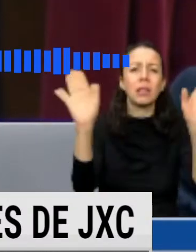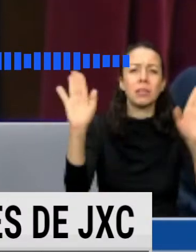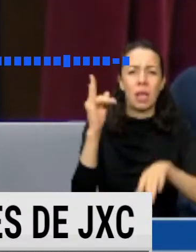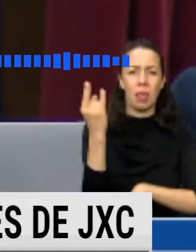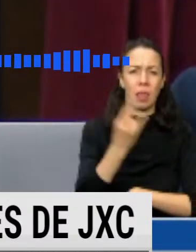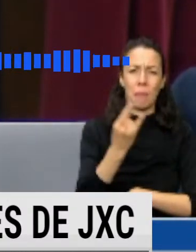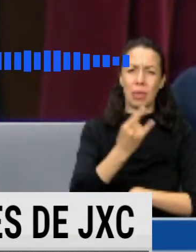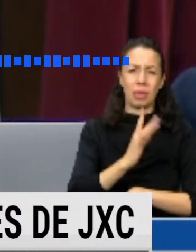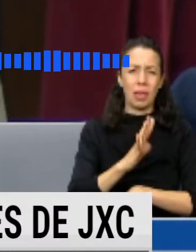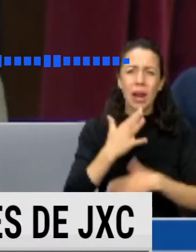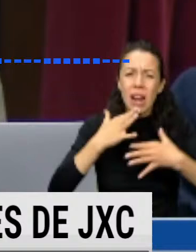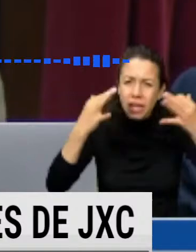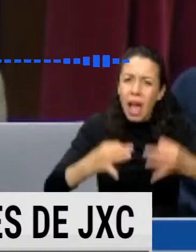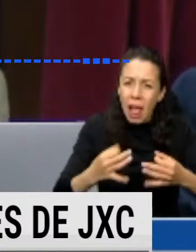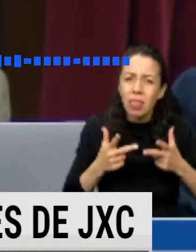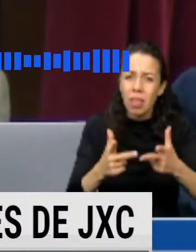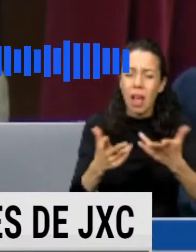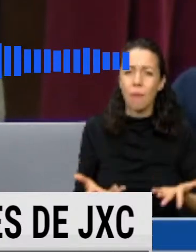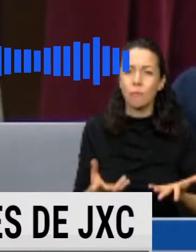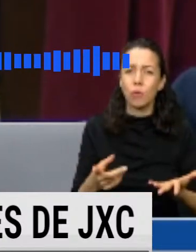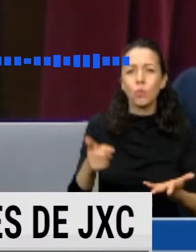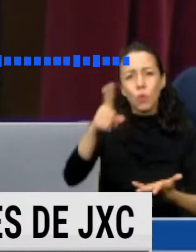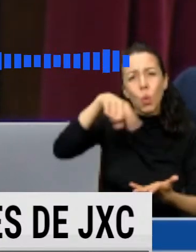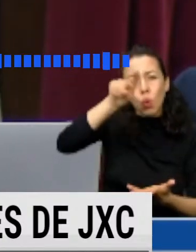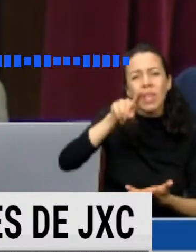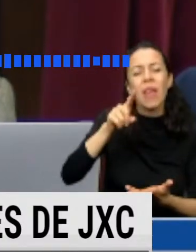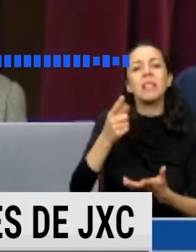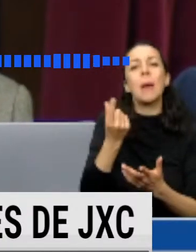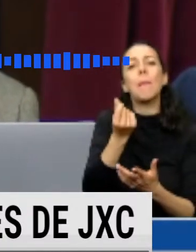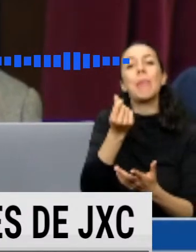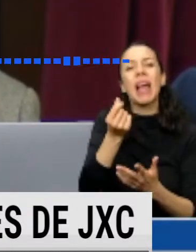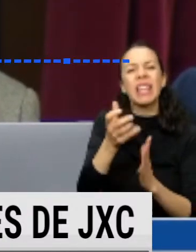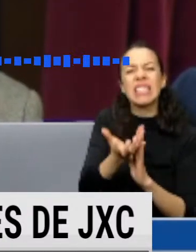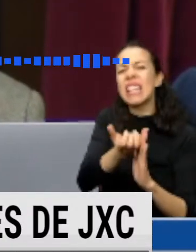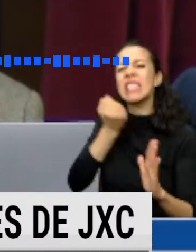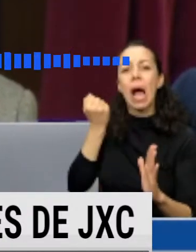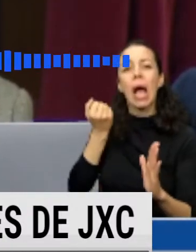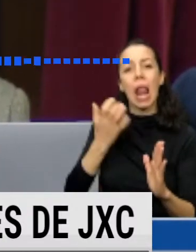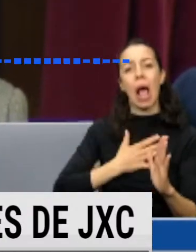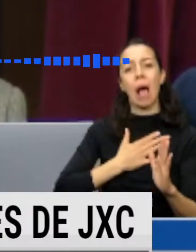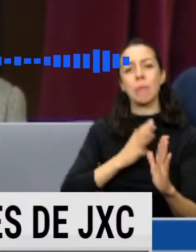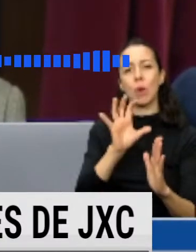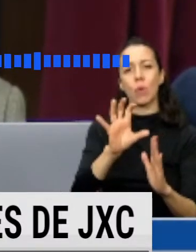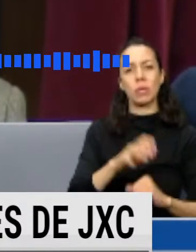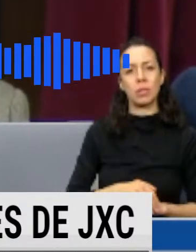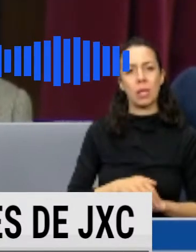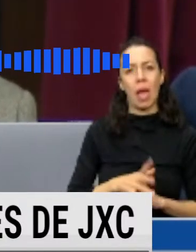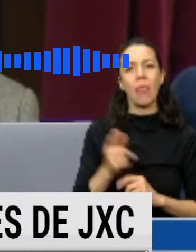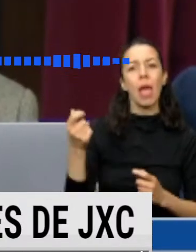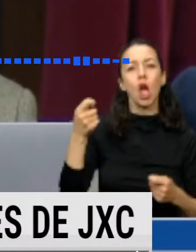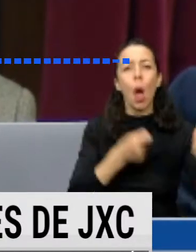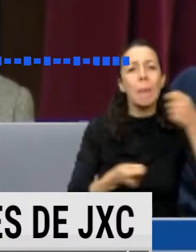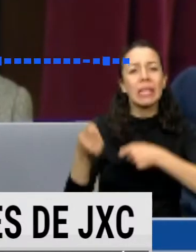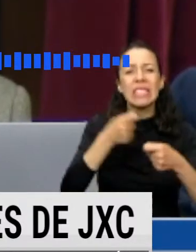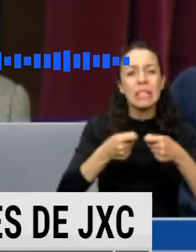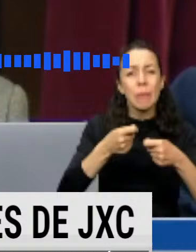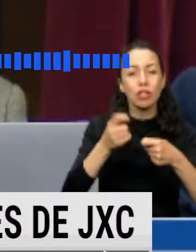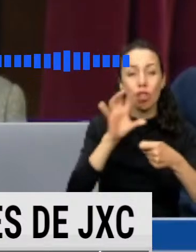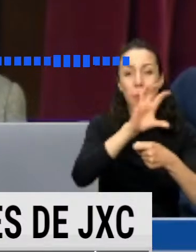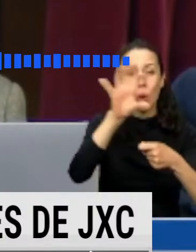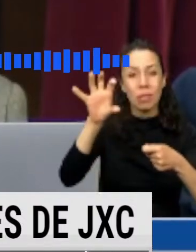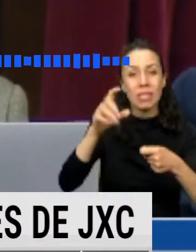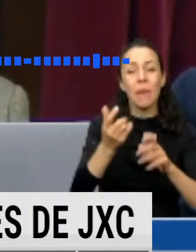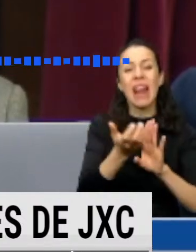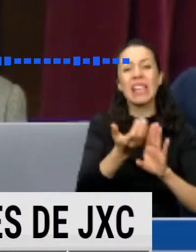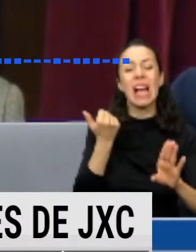Tesoro de la Nación tiene un déficit de 10.000 millones de dólares, primero. Segundo, el impuesto a las ganancias y el impuesto al